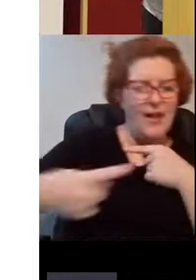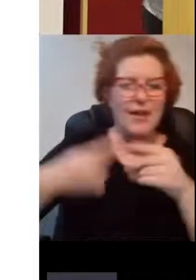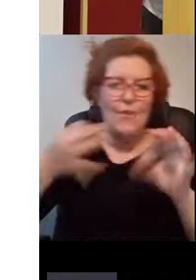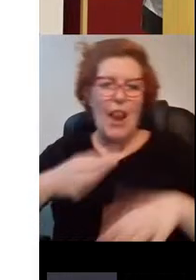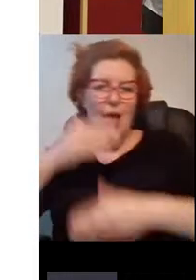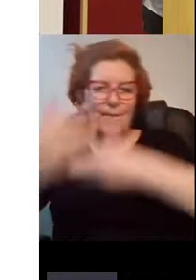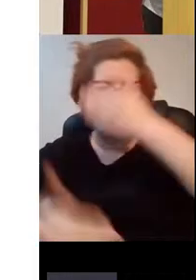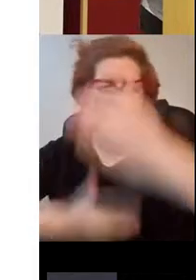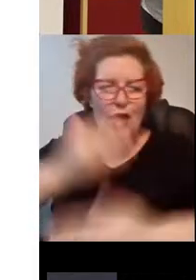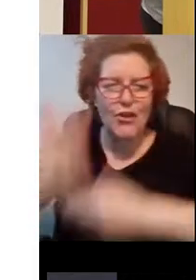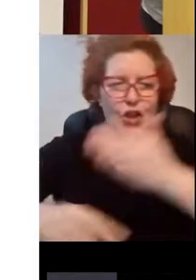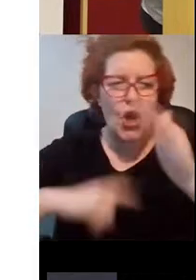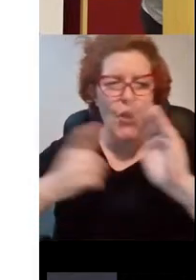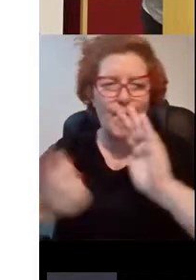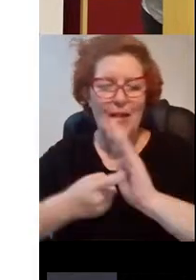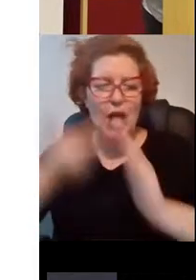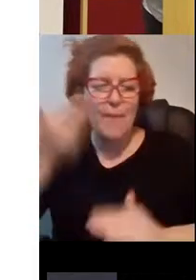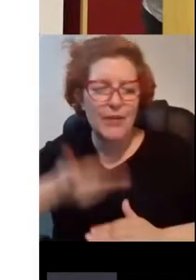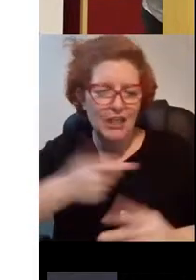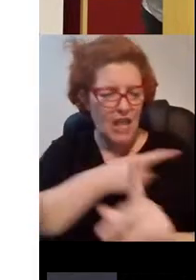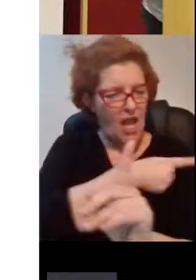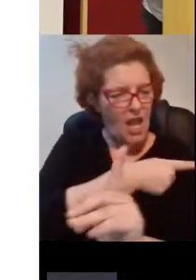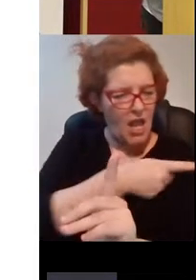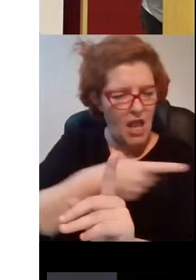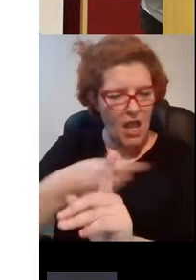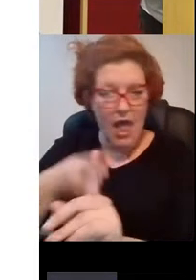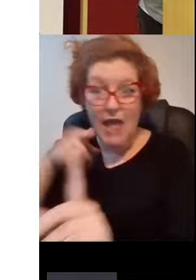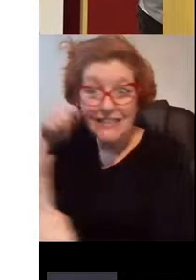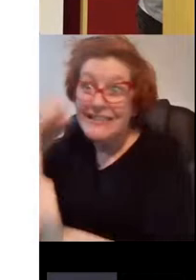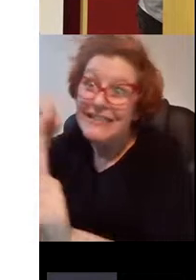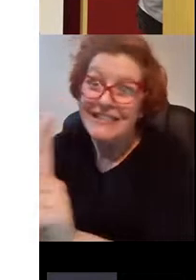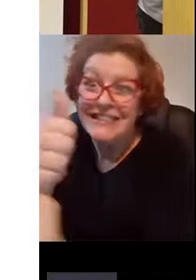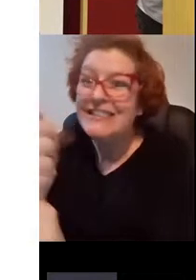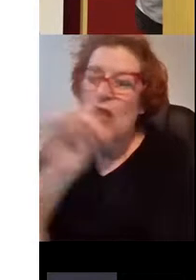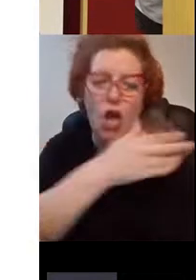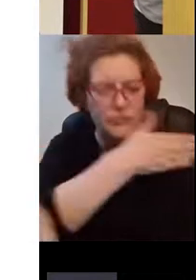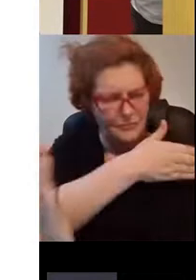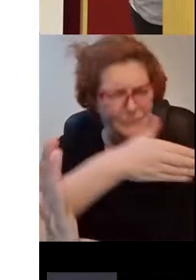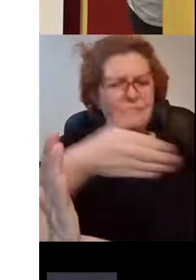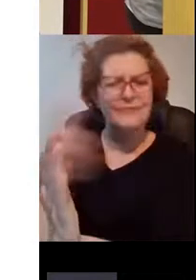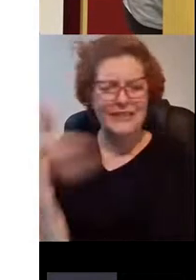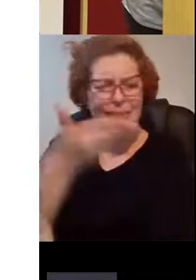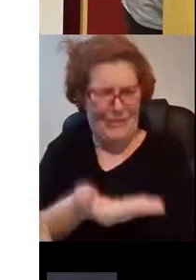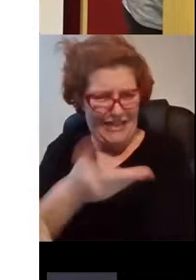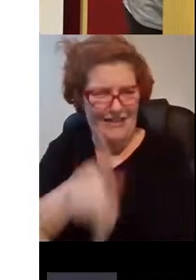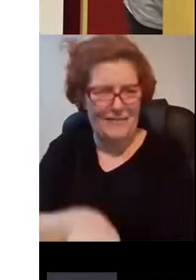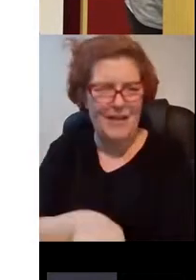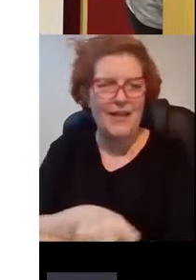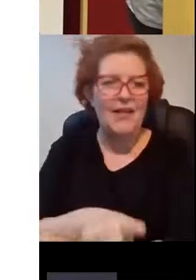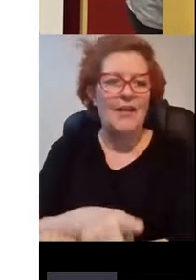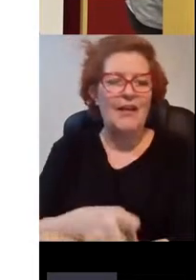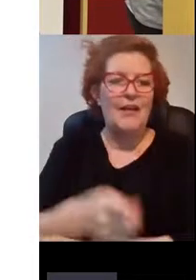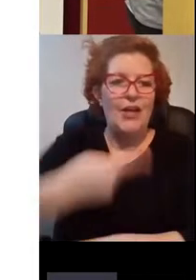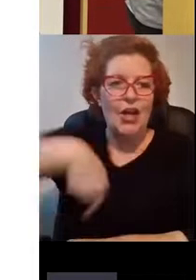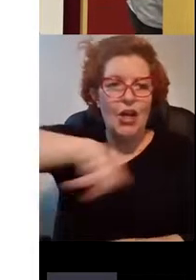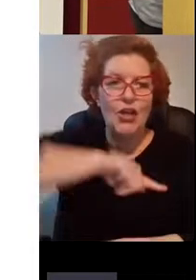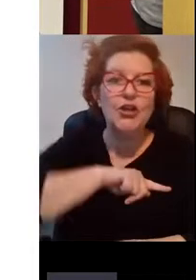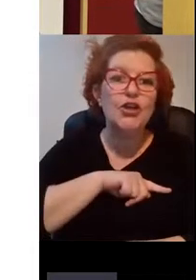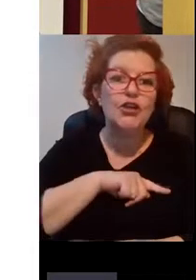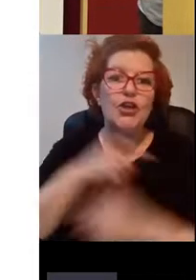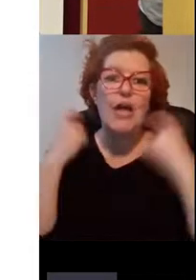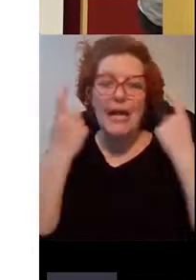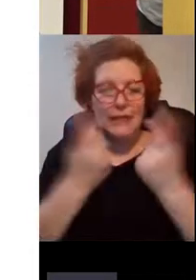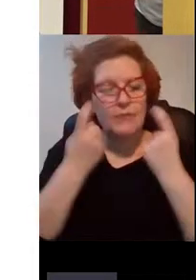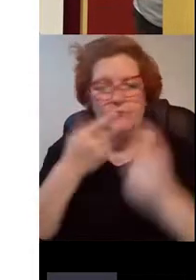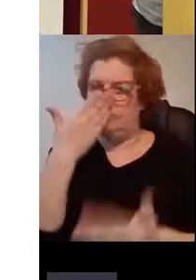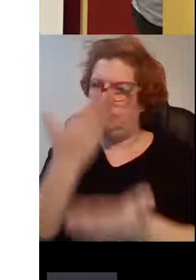completo donde importa mucho la carrera y no solamente la meta. Y intentamos, y no es nada fácil, lo